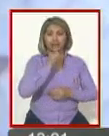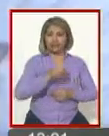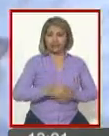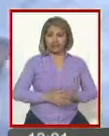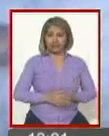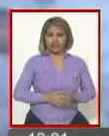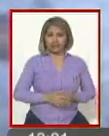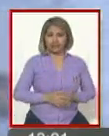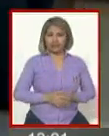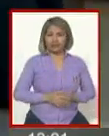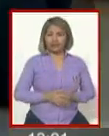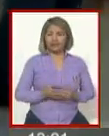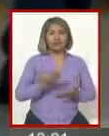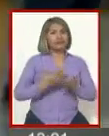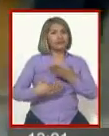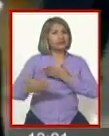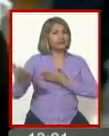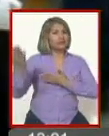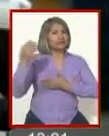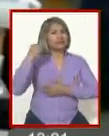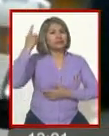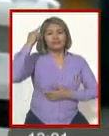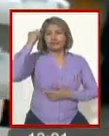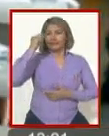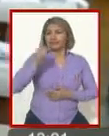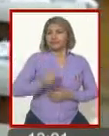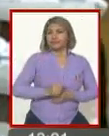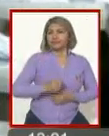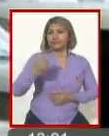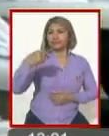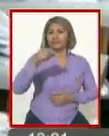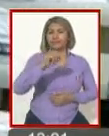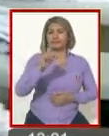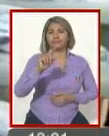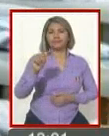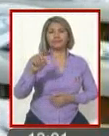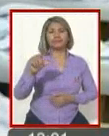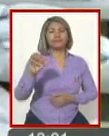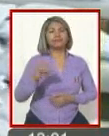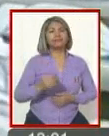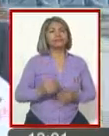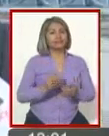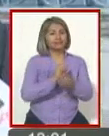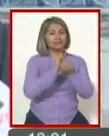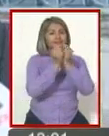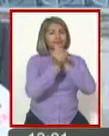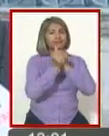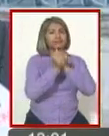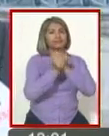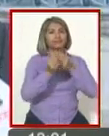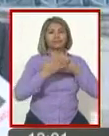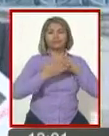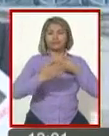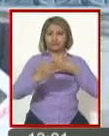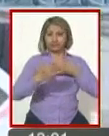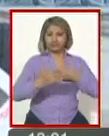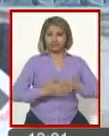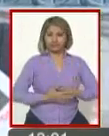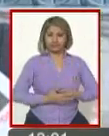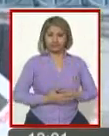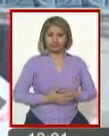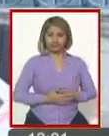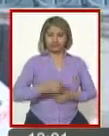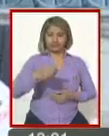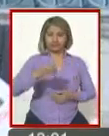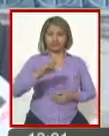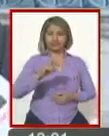caso privatizadas, en este caso durante el gobierno de Gonzalo Sánchez de Lozada, a la construcción o en este caso